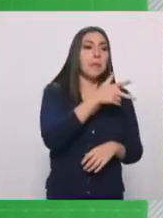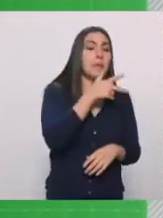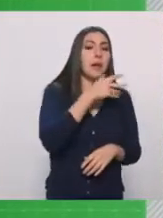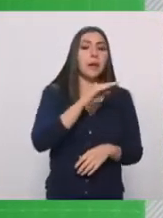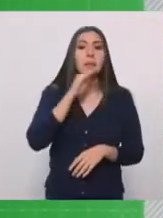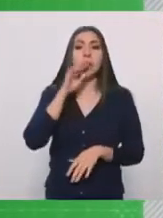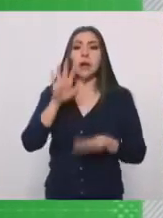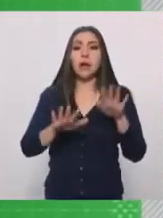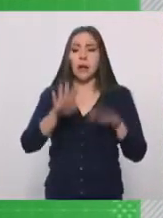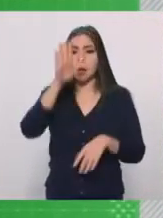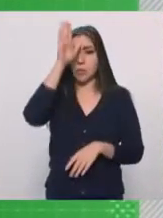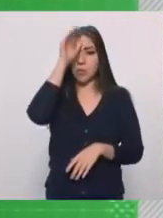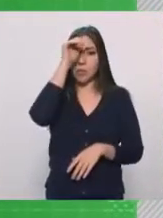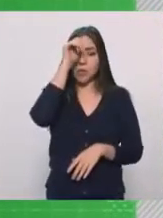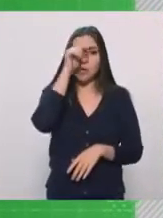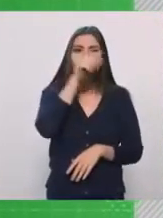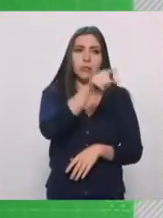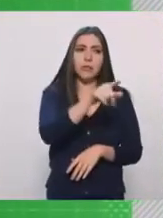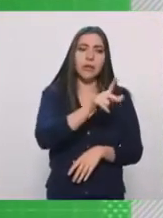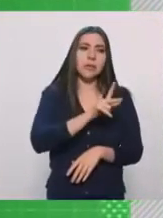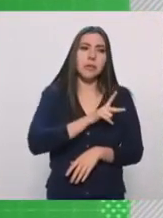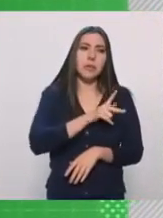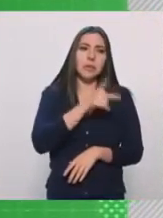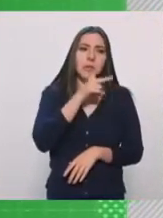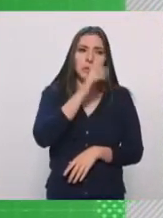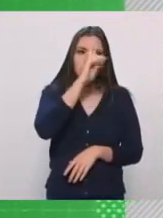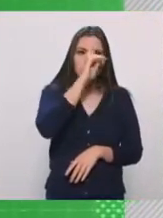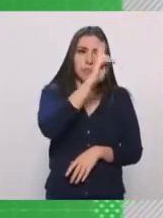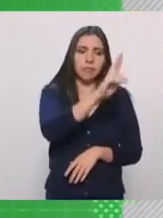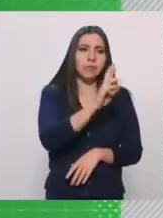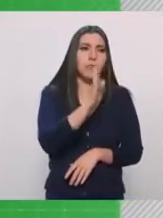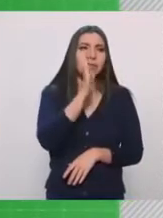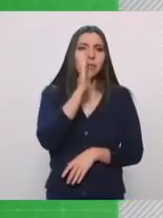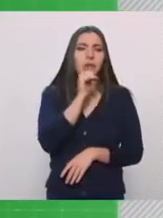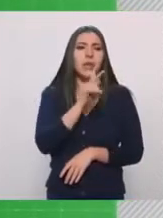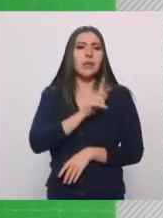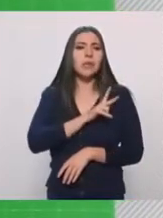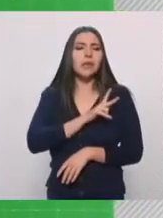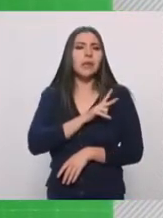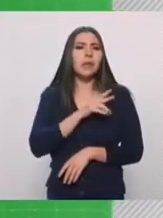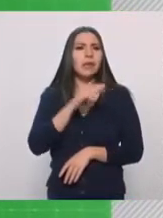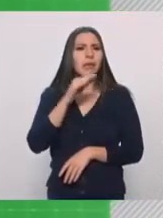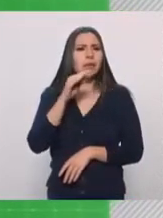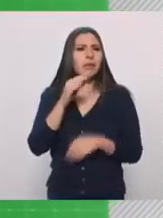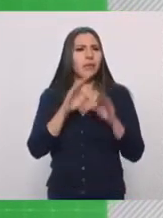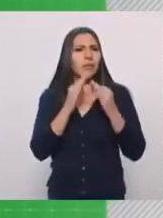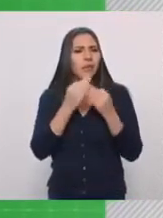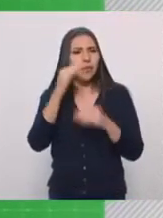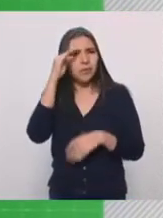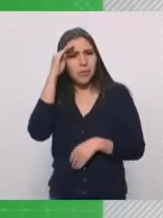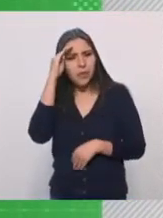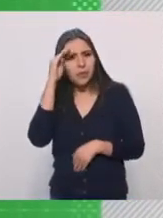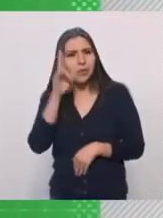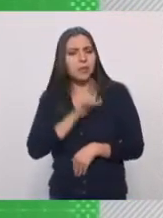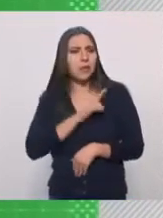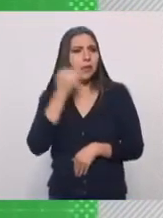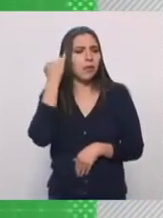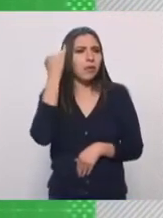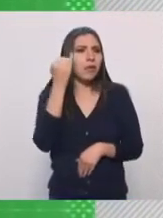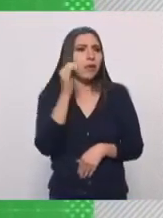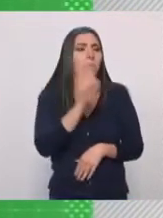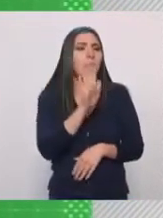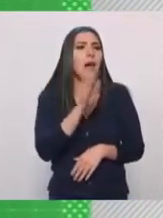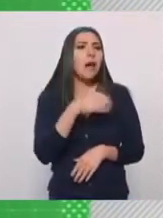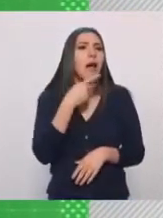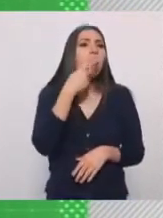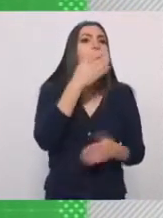por un tema de lealtad mi padre, no superponer nuestras ideas, no superponer nuestras reglas o nuestras normas, es decir, las